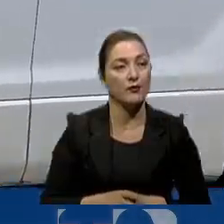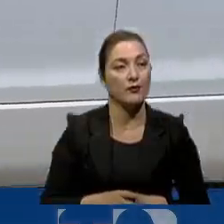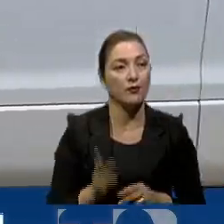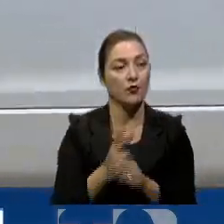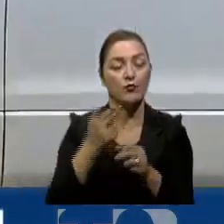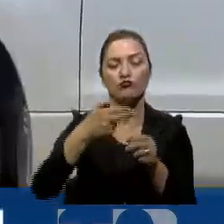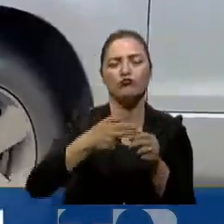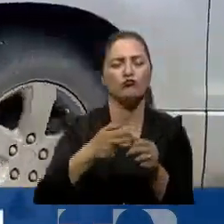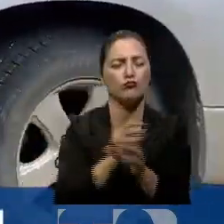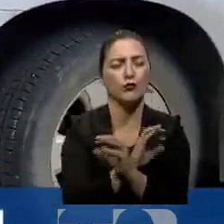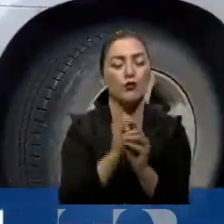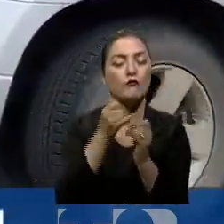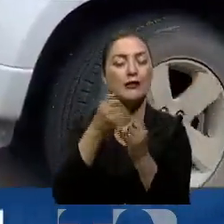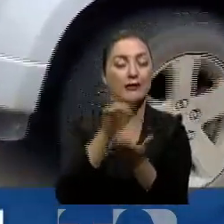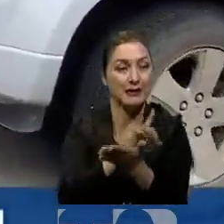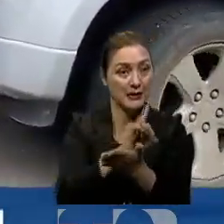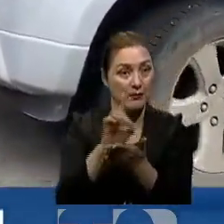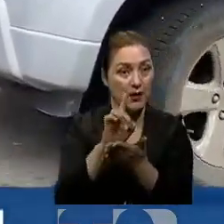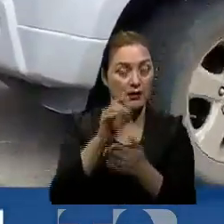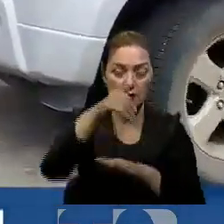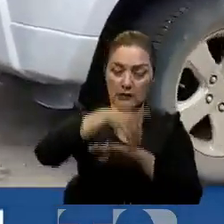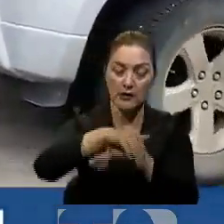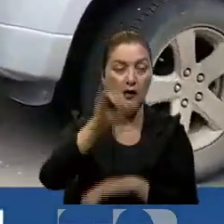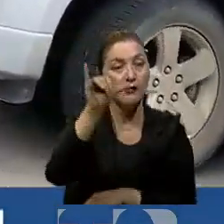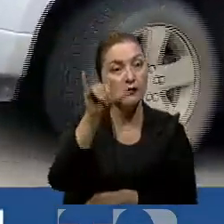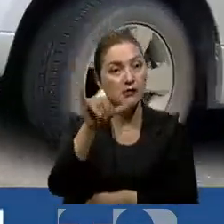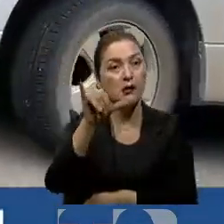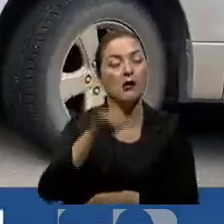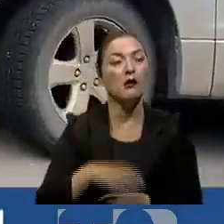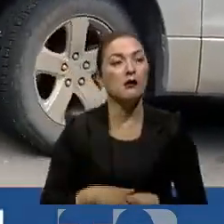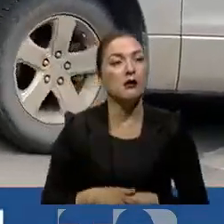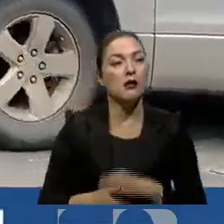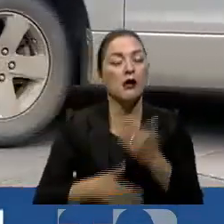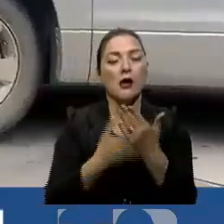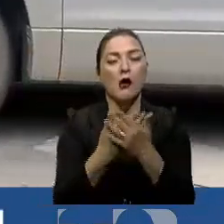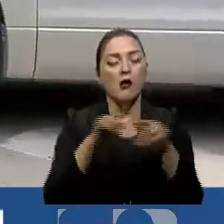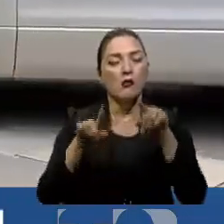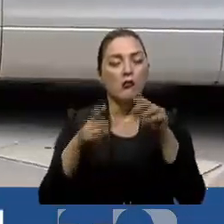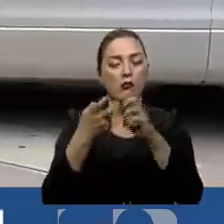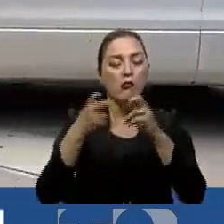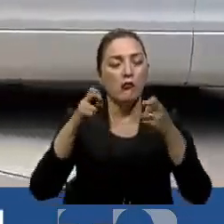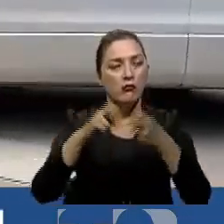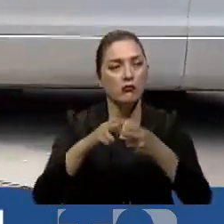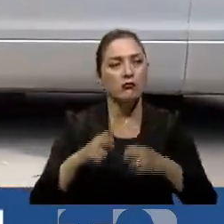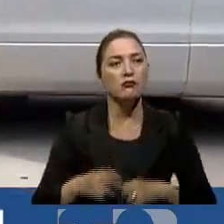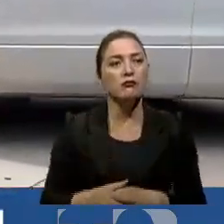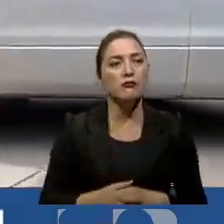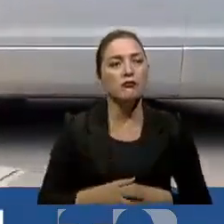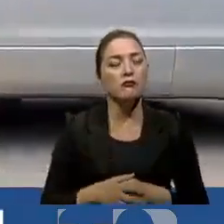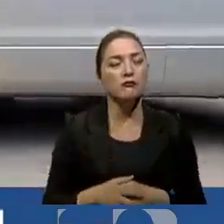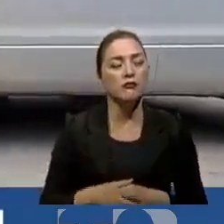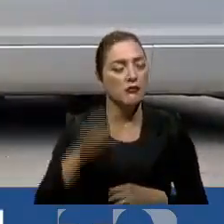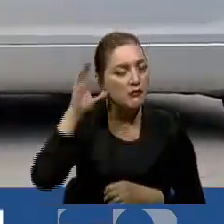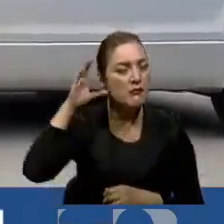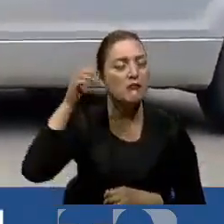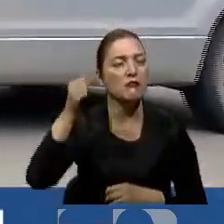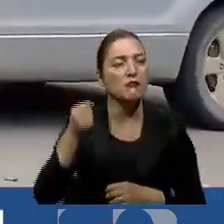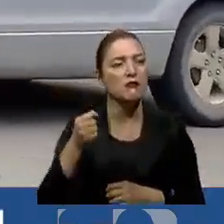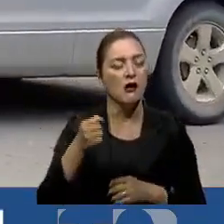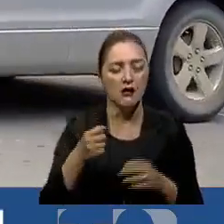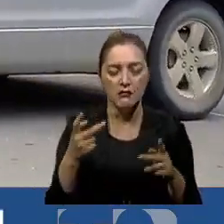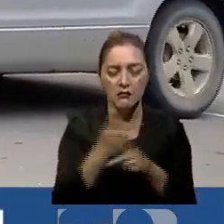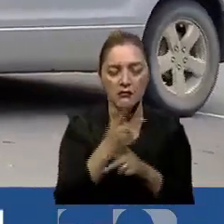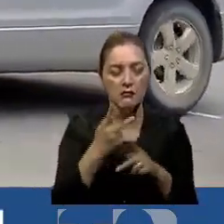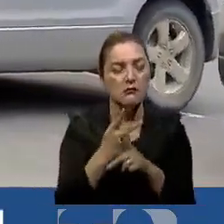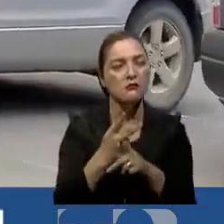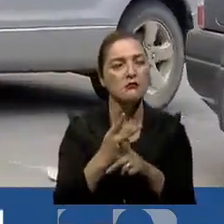producto desde el fin de semana a la tarde del sábado. Ya se presentaron algunos inconvenientes en la ciudad de Cuenca que se agudizaron